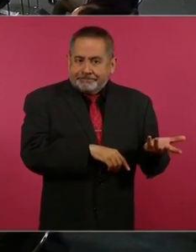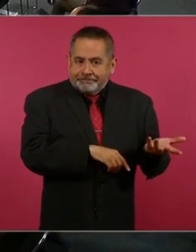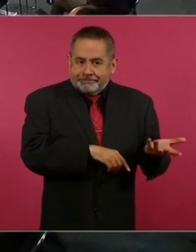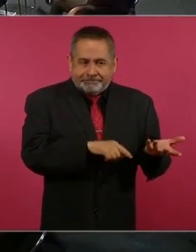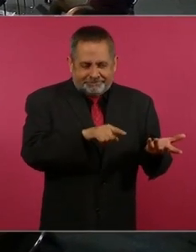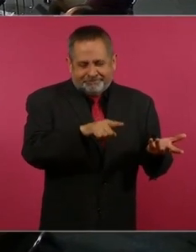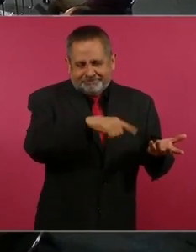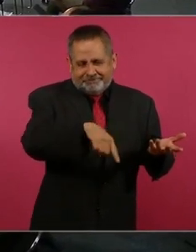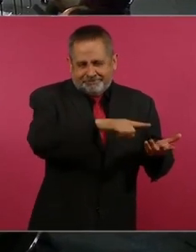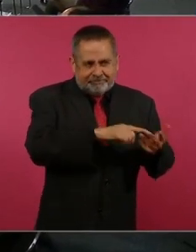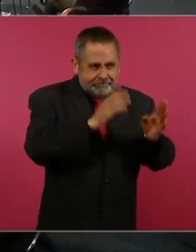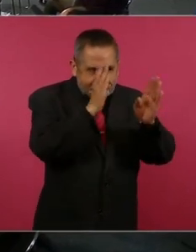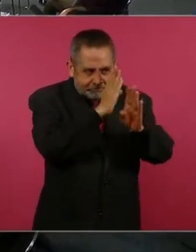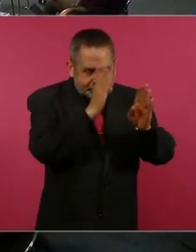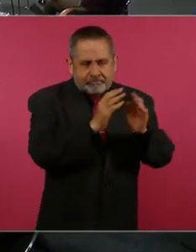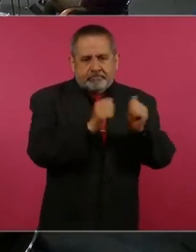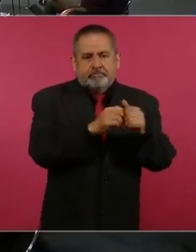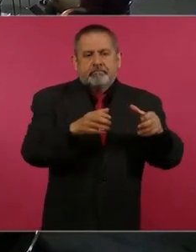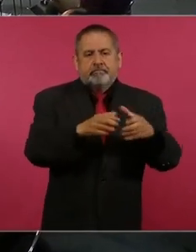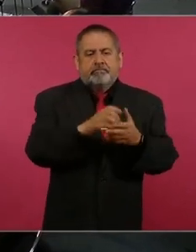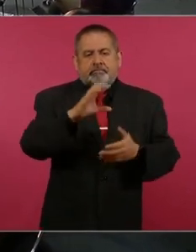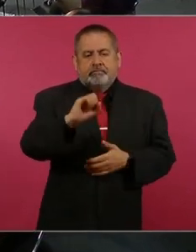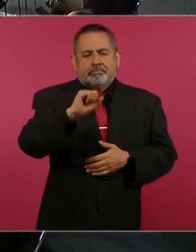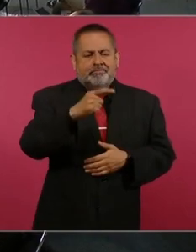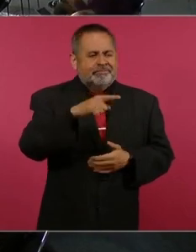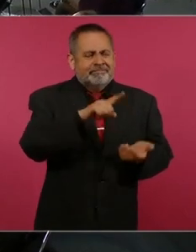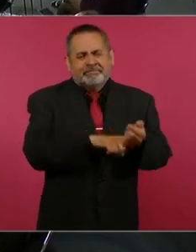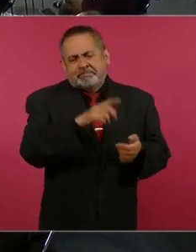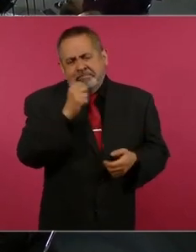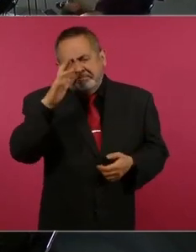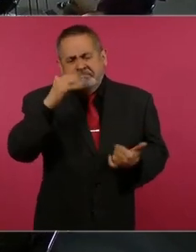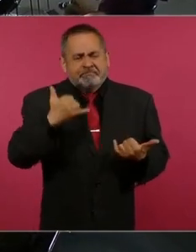de espionaje de Salinas, jovencito.